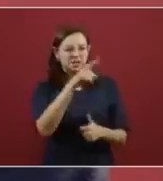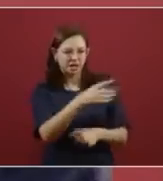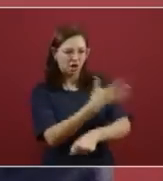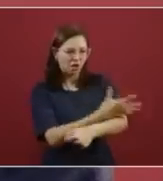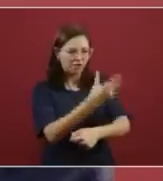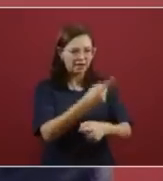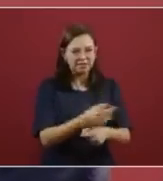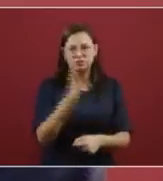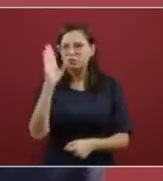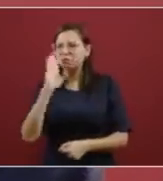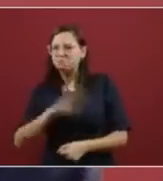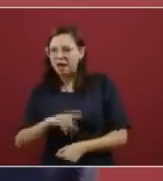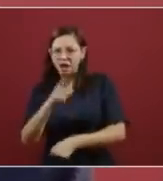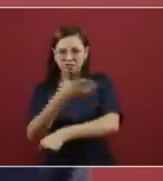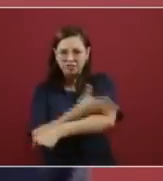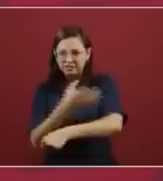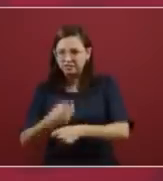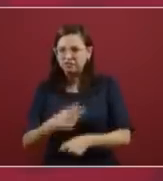Estamos